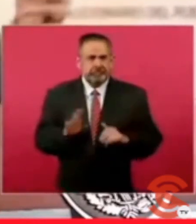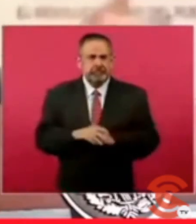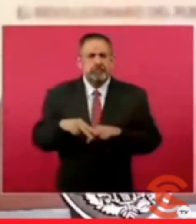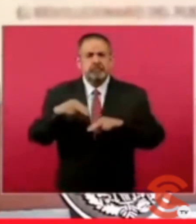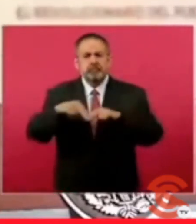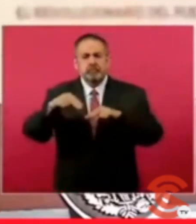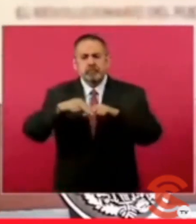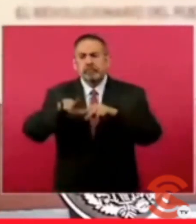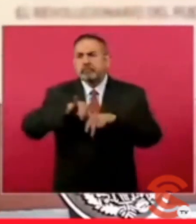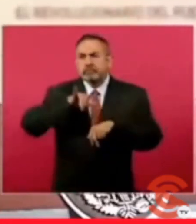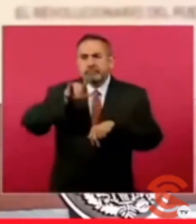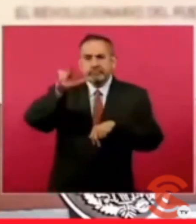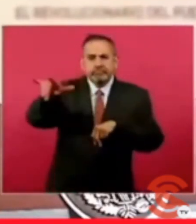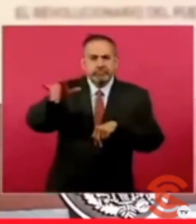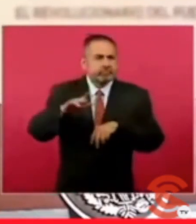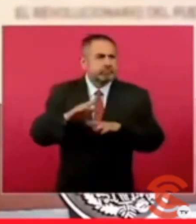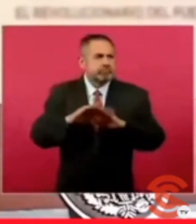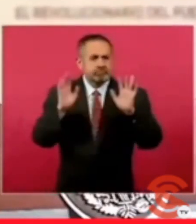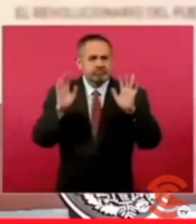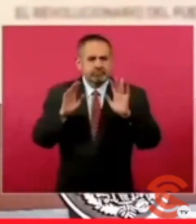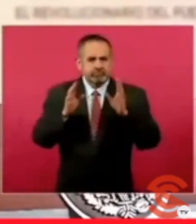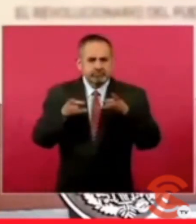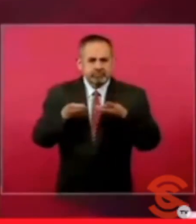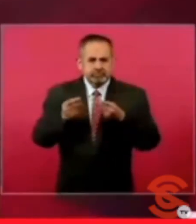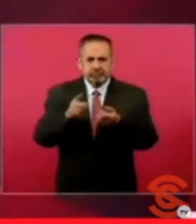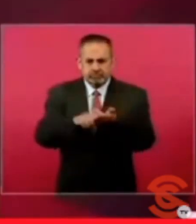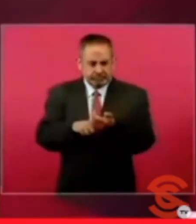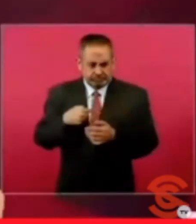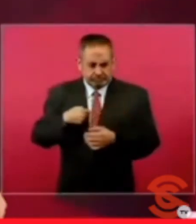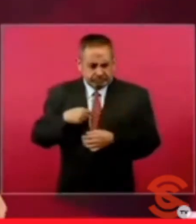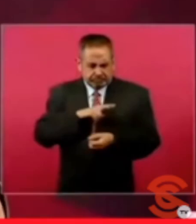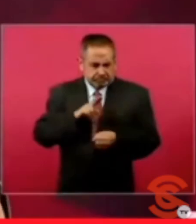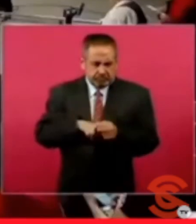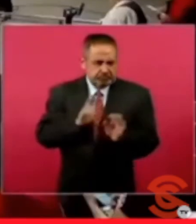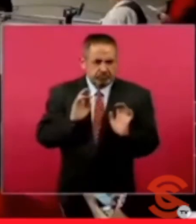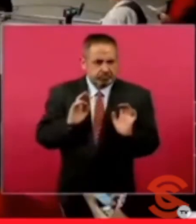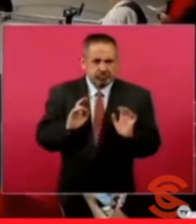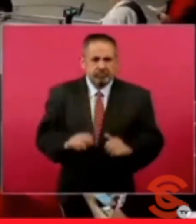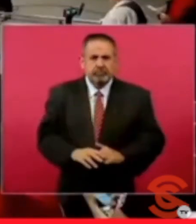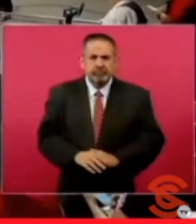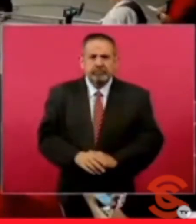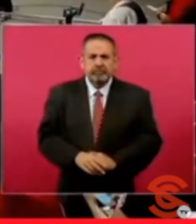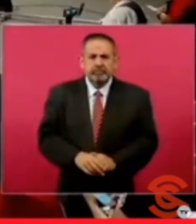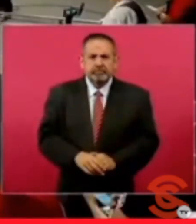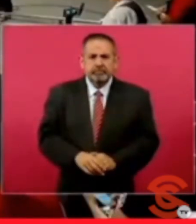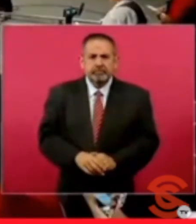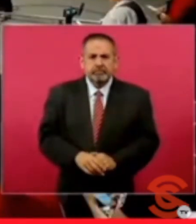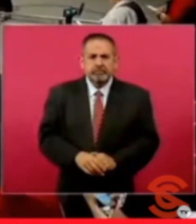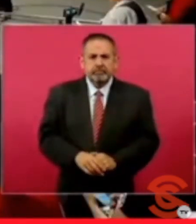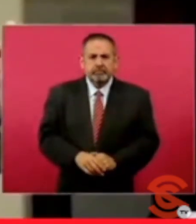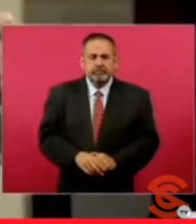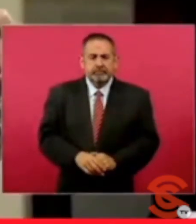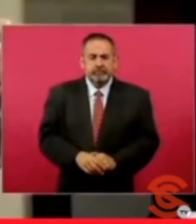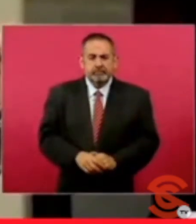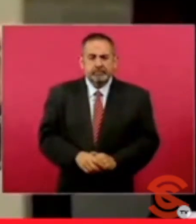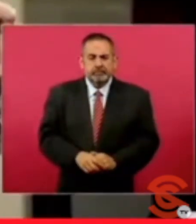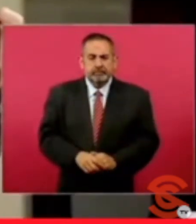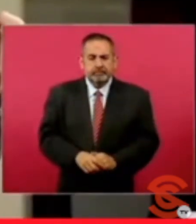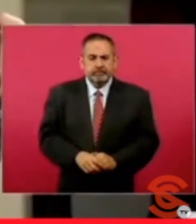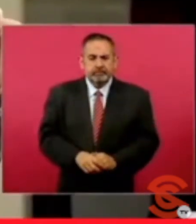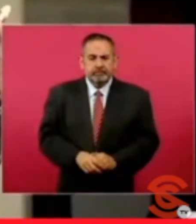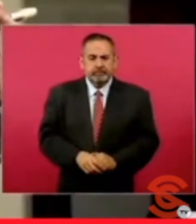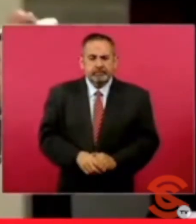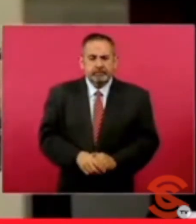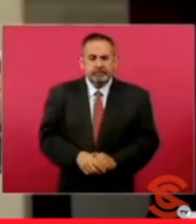los boletos de avión y los gastos que tengo. Bueno, pero yo he visto cuando sale a practicar deporte que lo acompañan